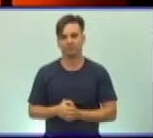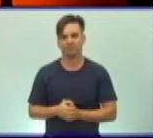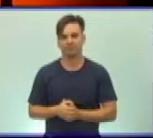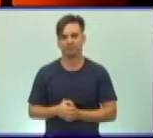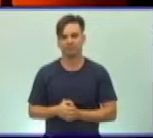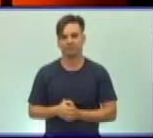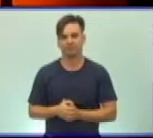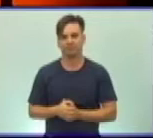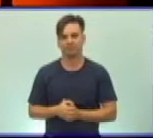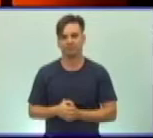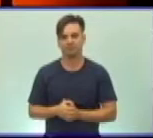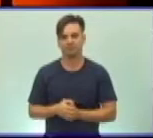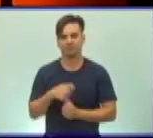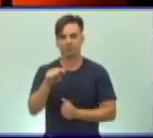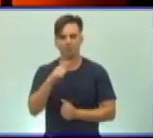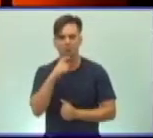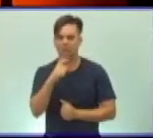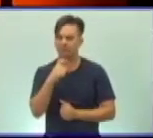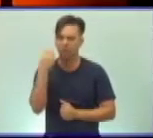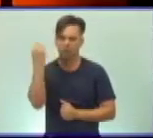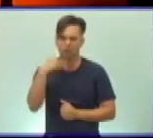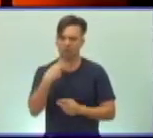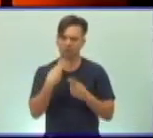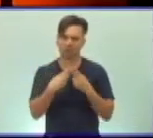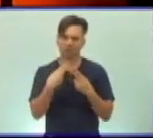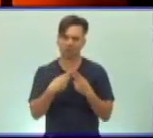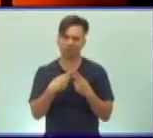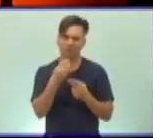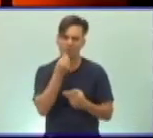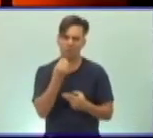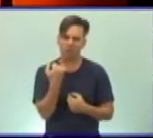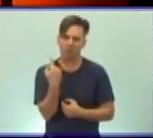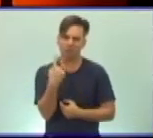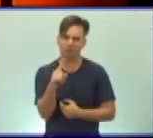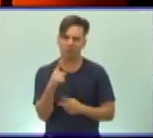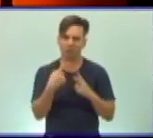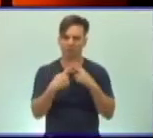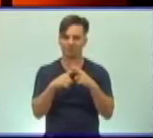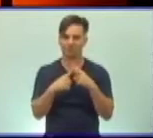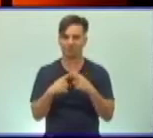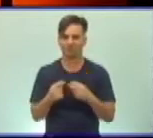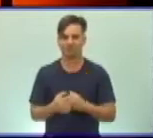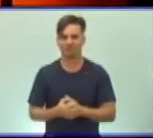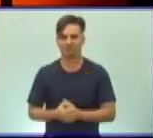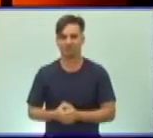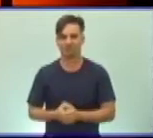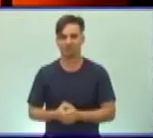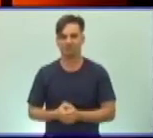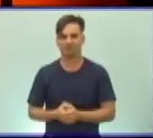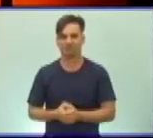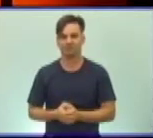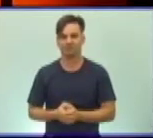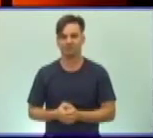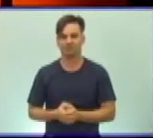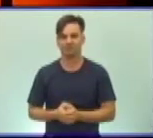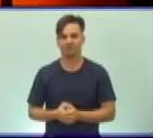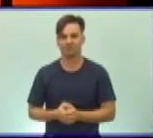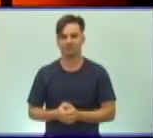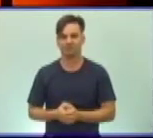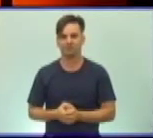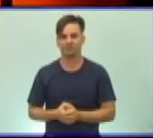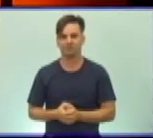Luego, no vas a tener dificultad para poderlo resolver. Vamos a ver entonces el próximo inciso del